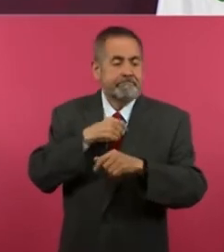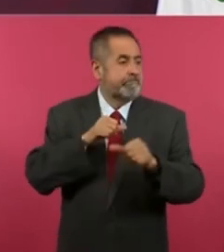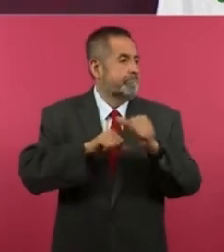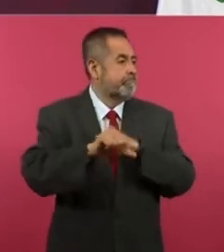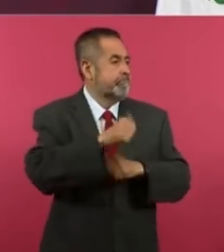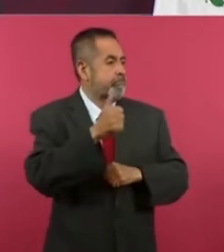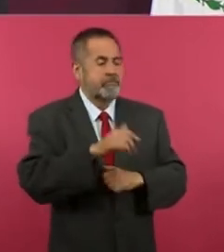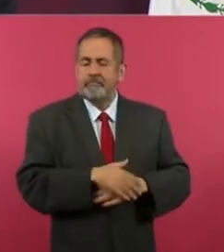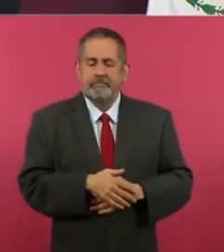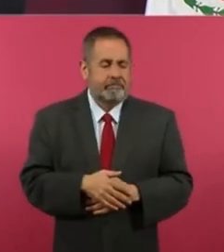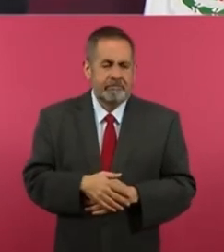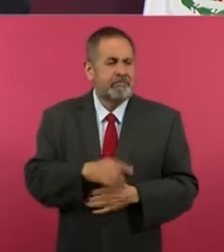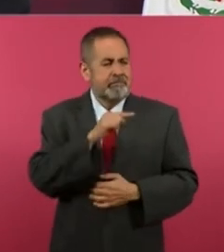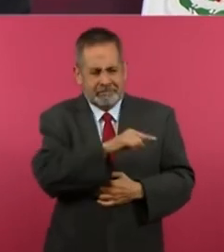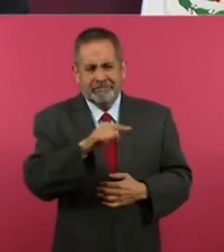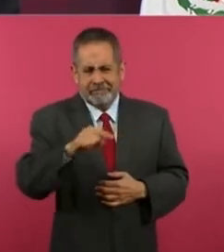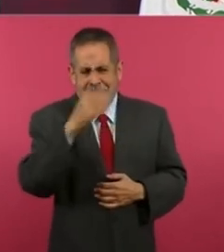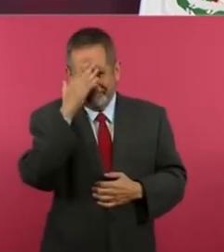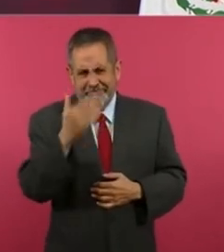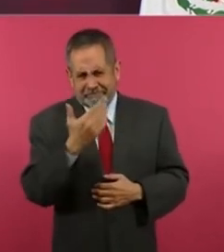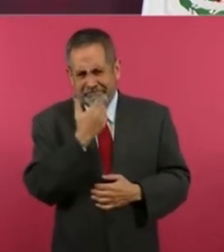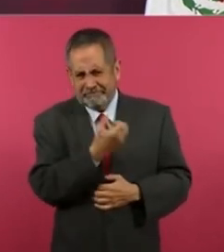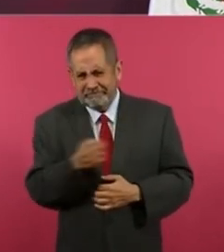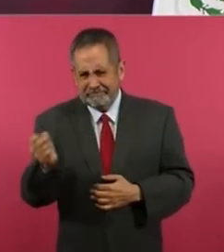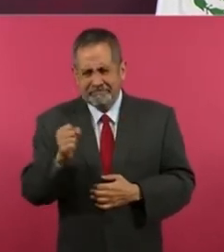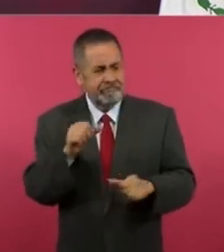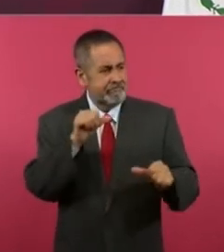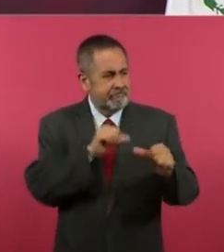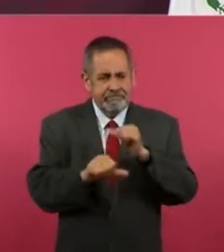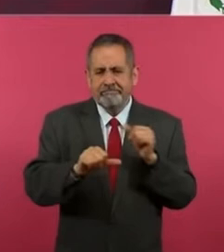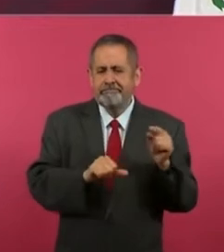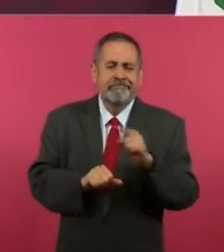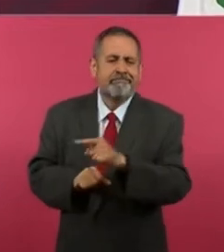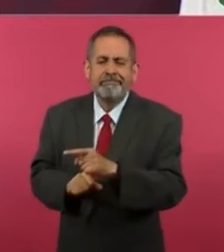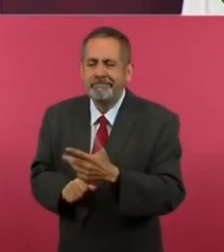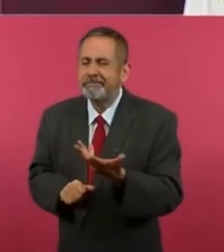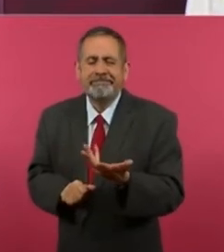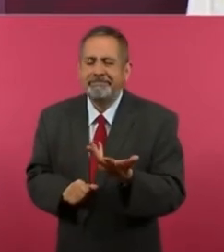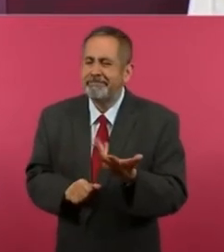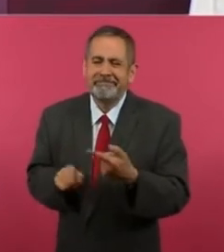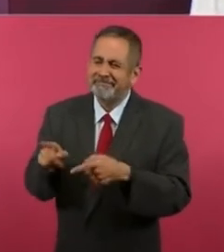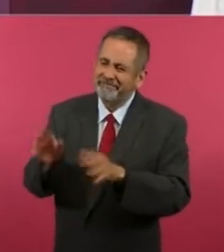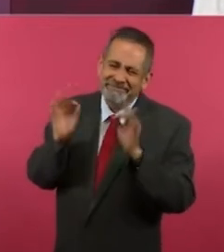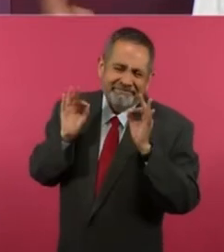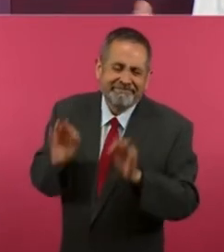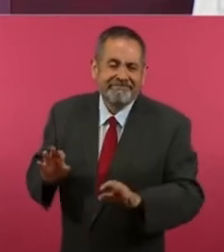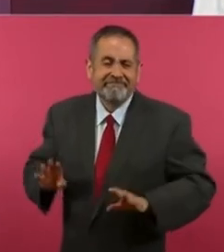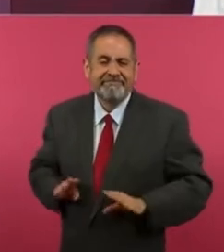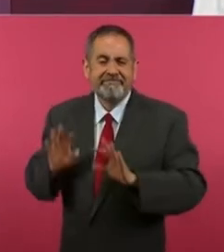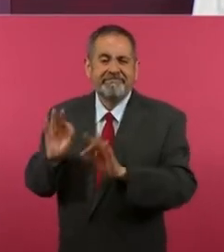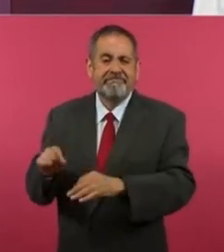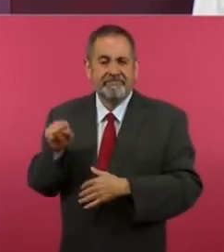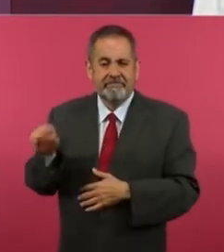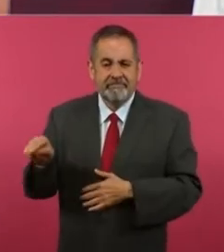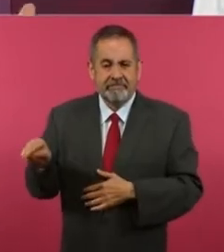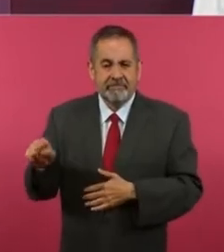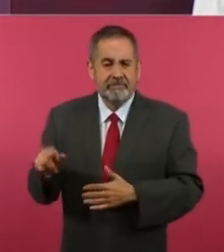por muy bueno que sea el sustituto, tiene que llegar